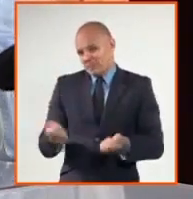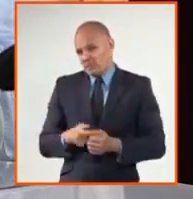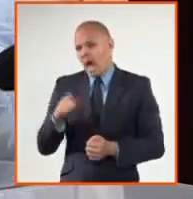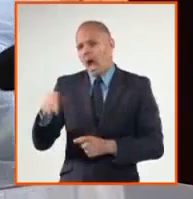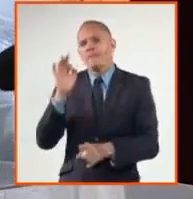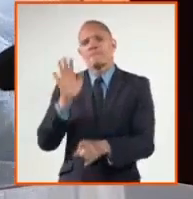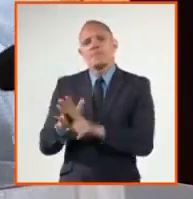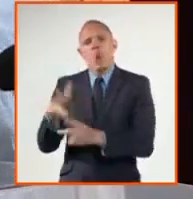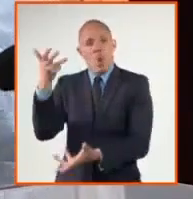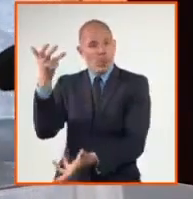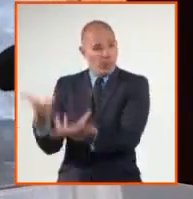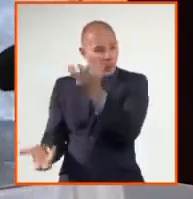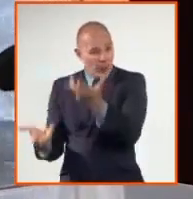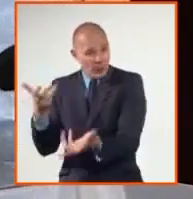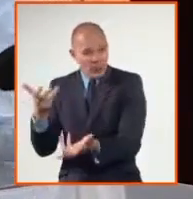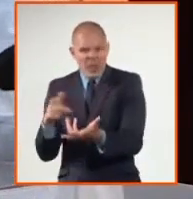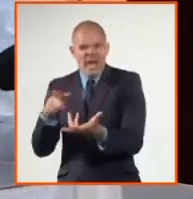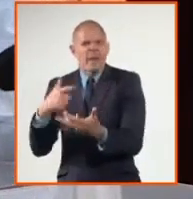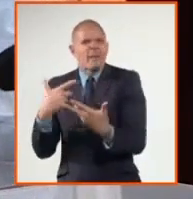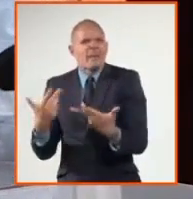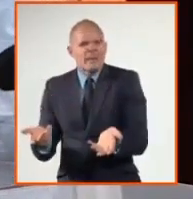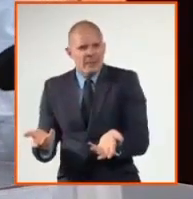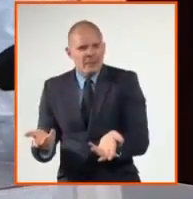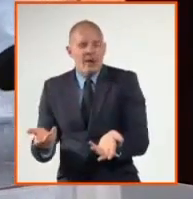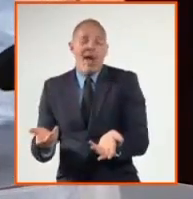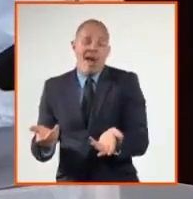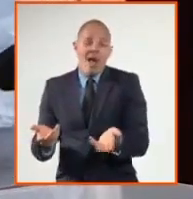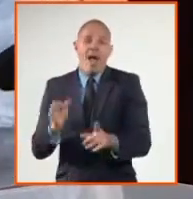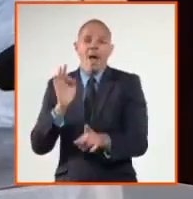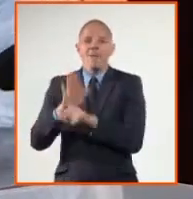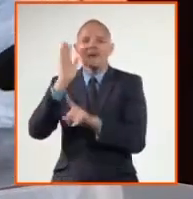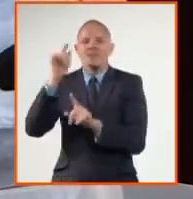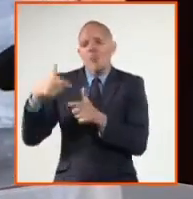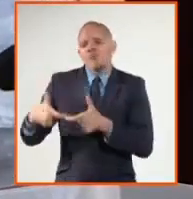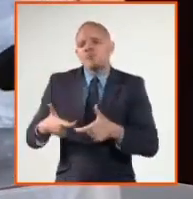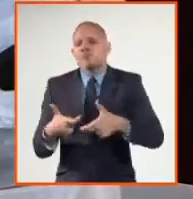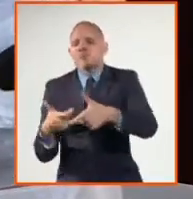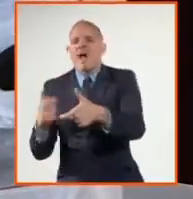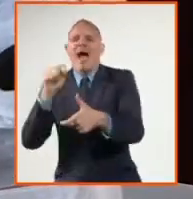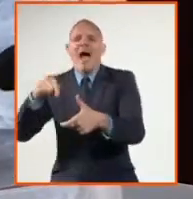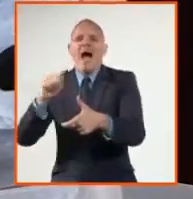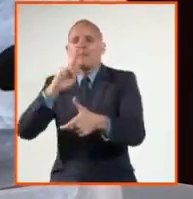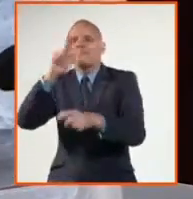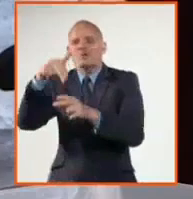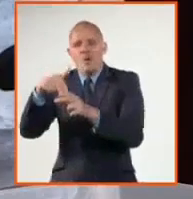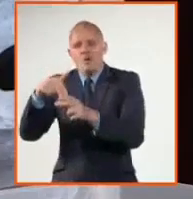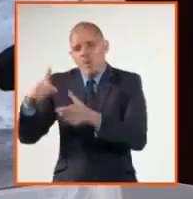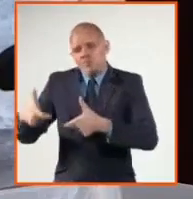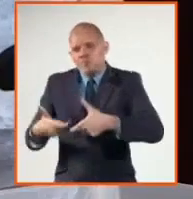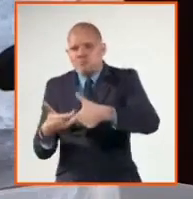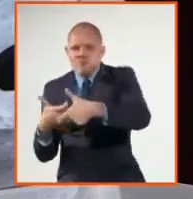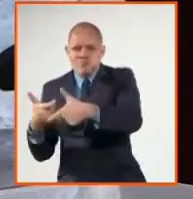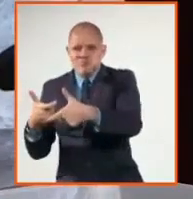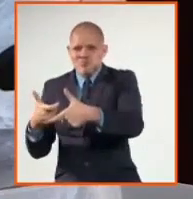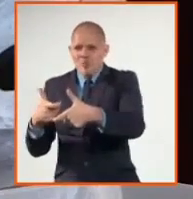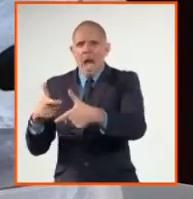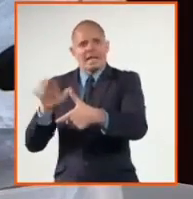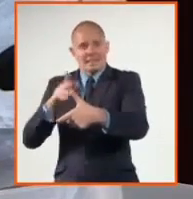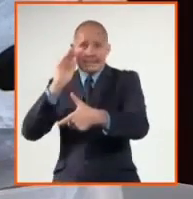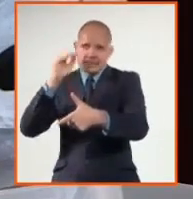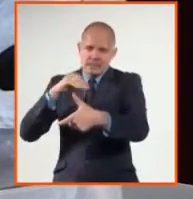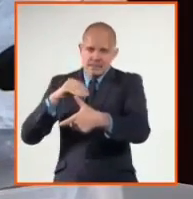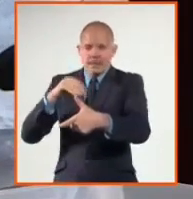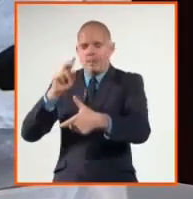había fallado una tubería de una línea de recirculación de petróleo que bueno evidentemente crudo guard por las